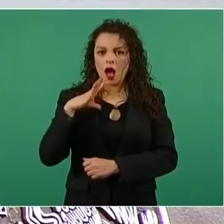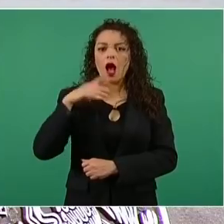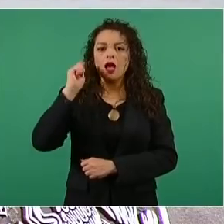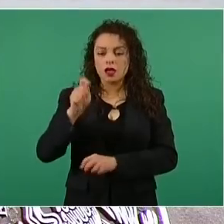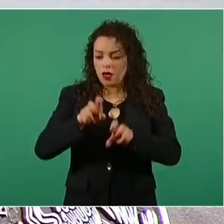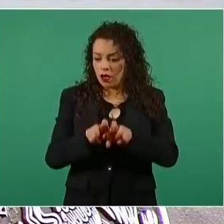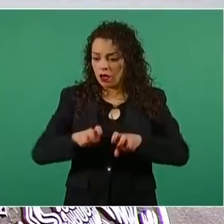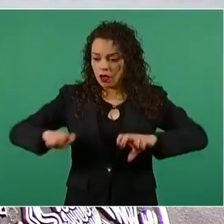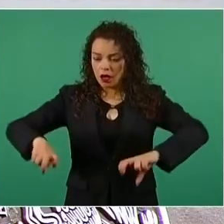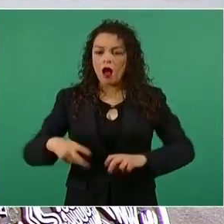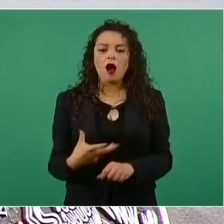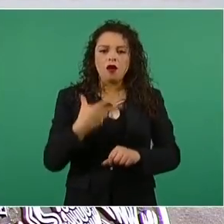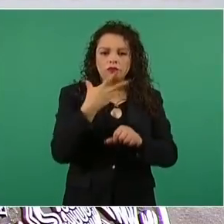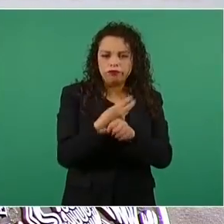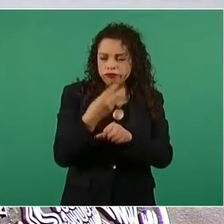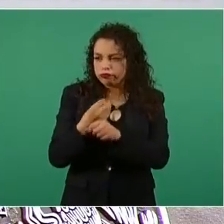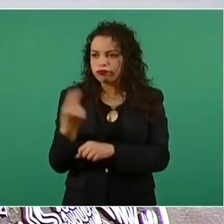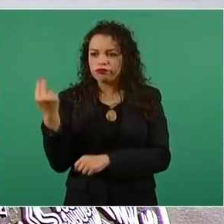palco por 10 años.